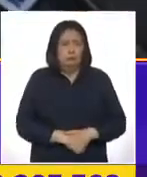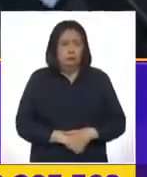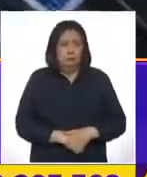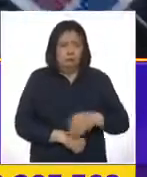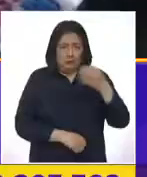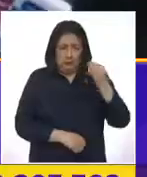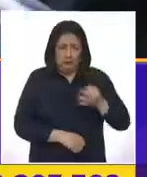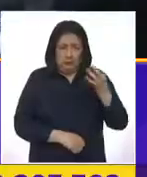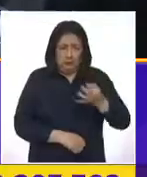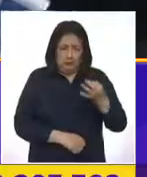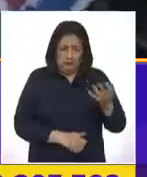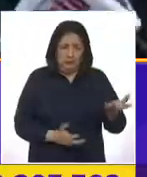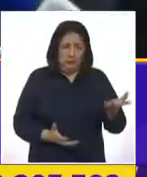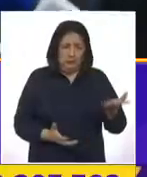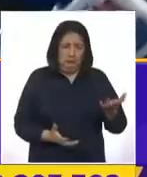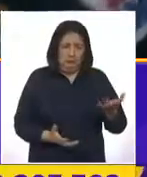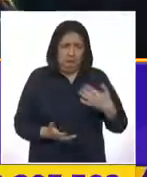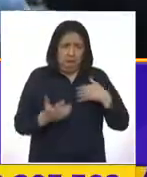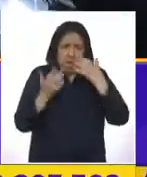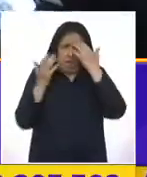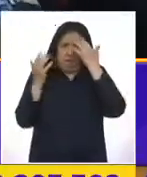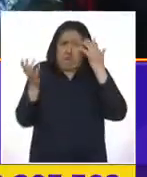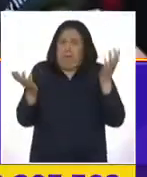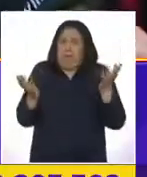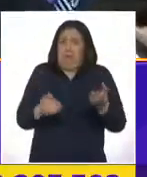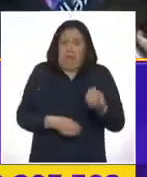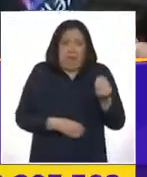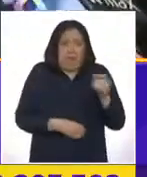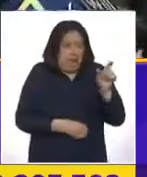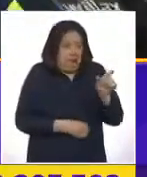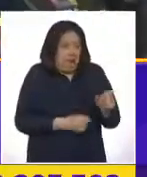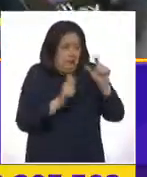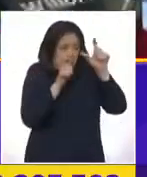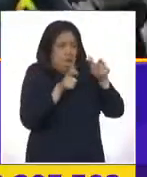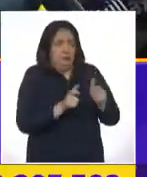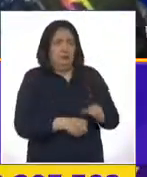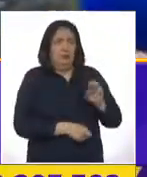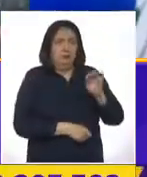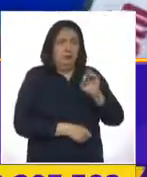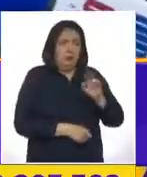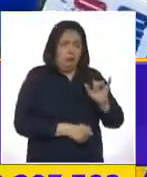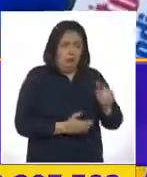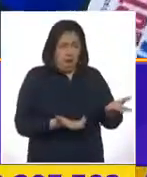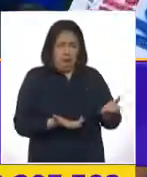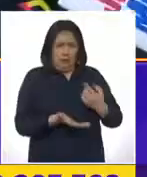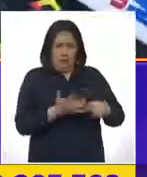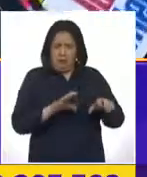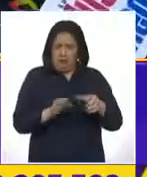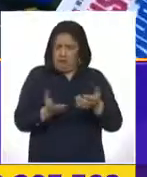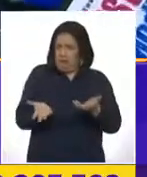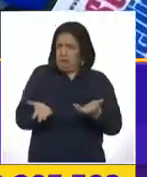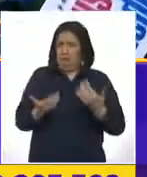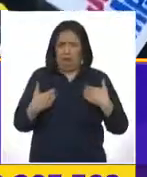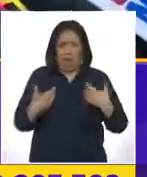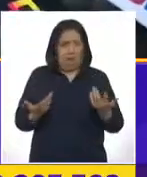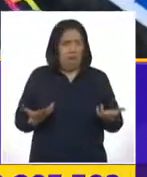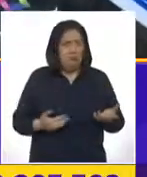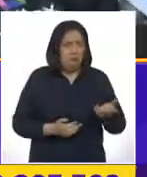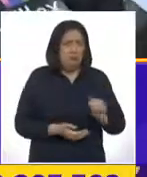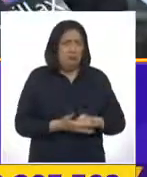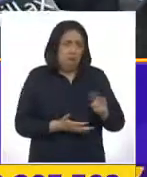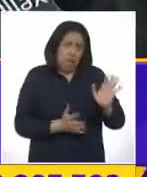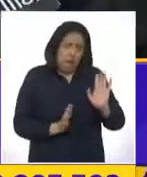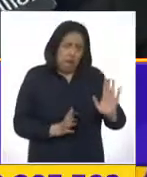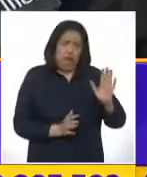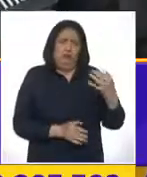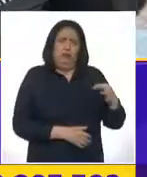la verdad es que no se sabe por qué la señora Maricame, la congresista Maricame, ha actuado de esa forma. En sí, ella tiene esa